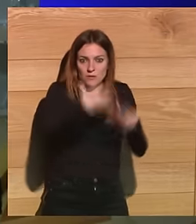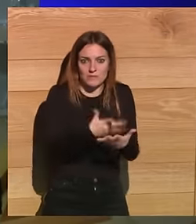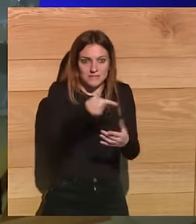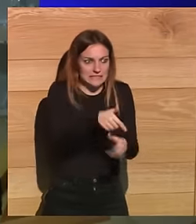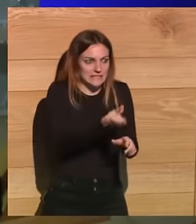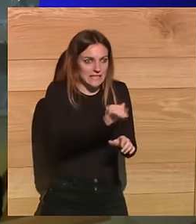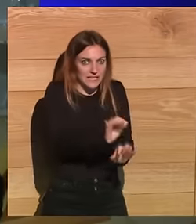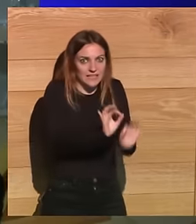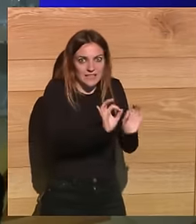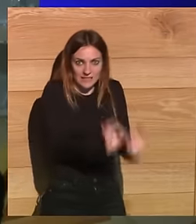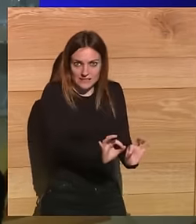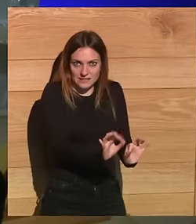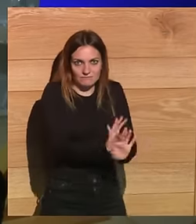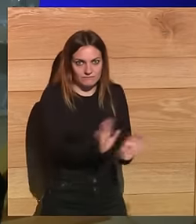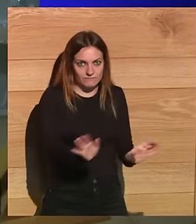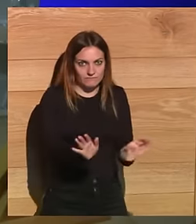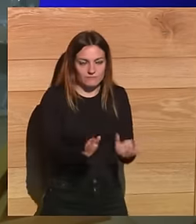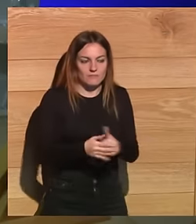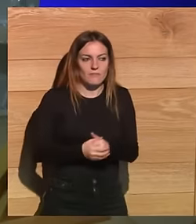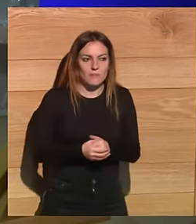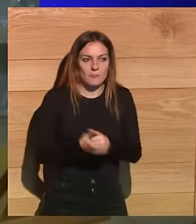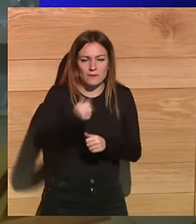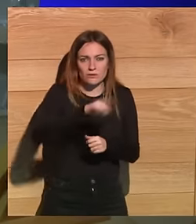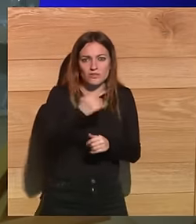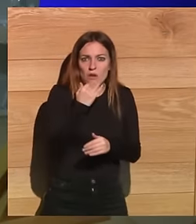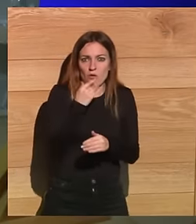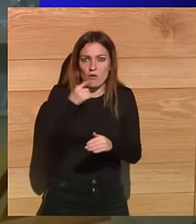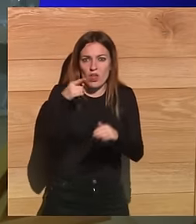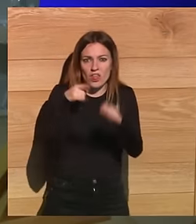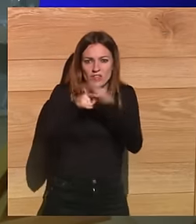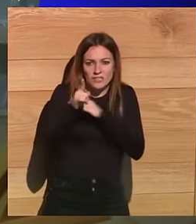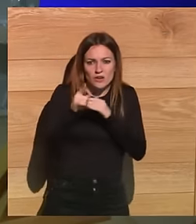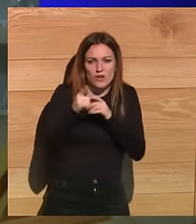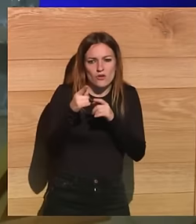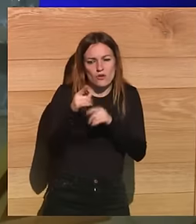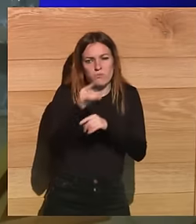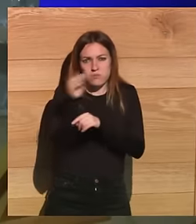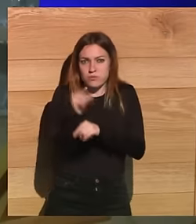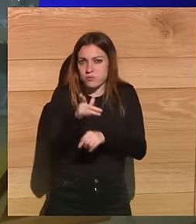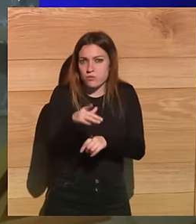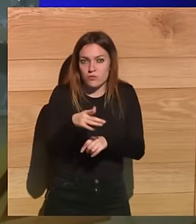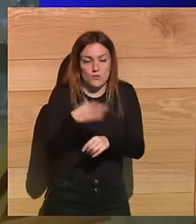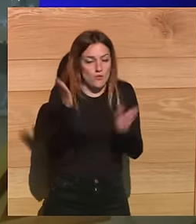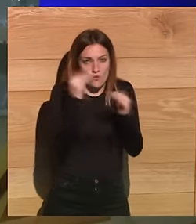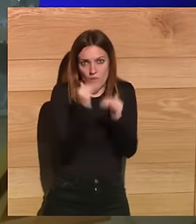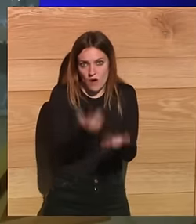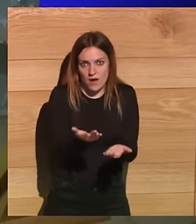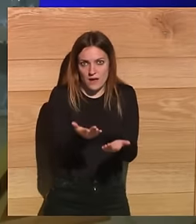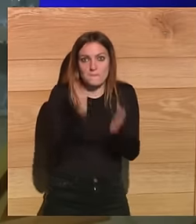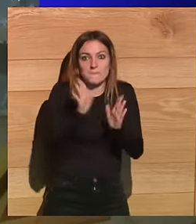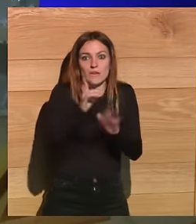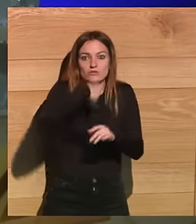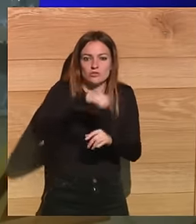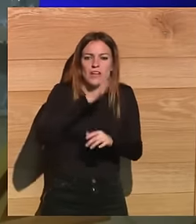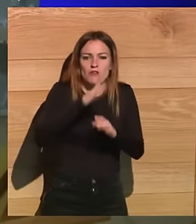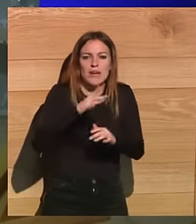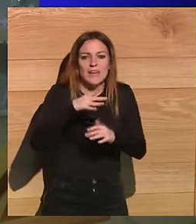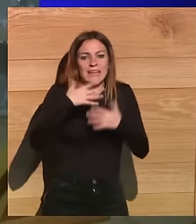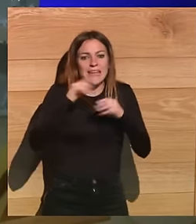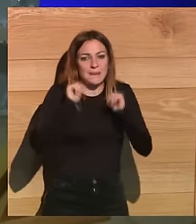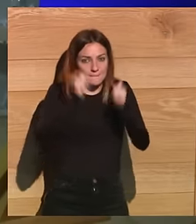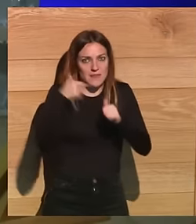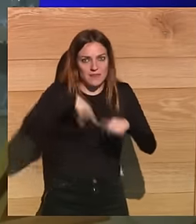No tenemos una intervención de desarrollo que podamos utilizar en este momento para la dislexia, pero estamos empezando a comprenderla.